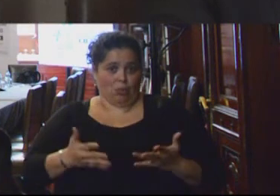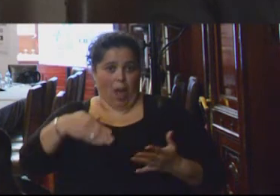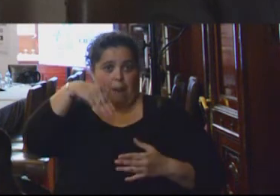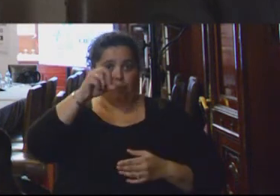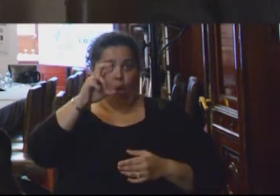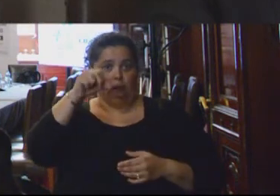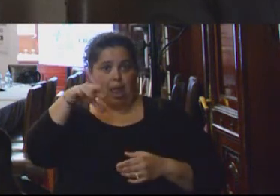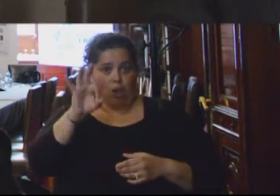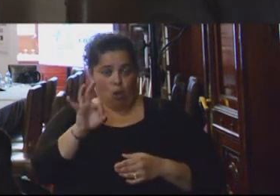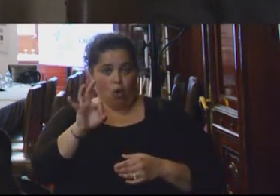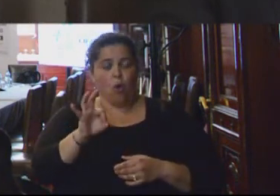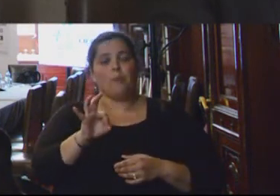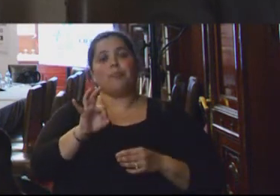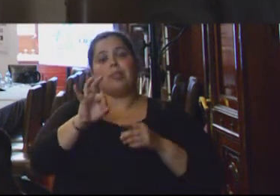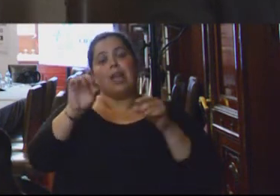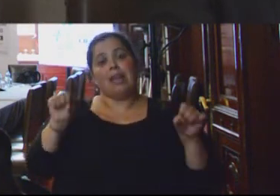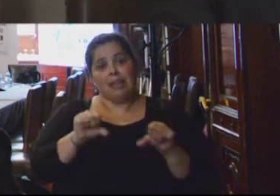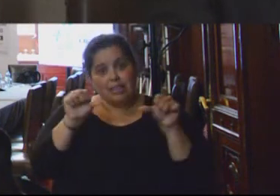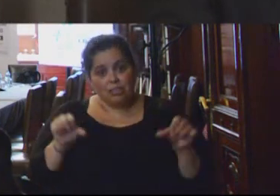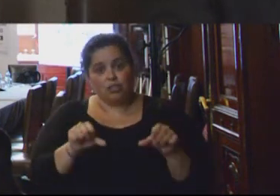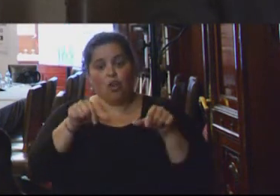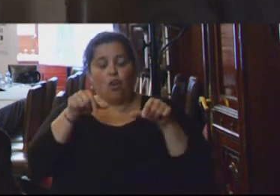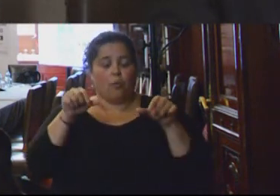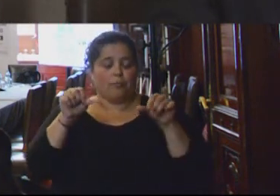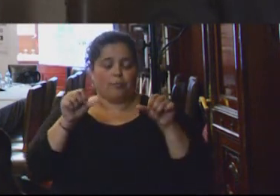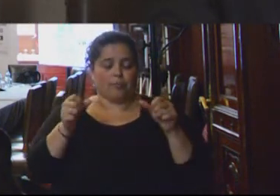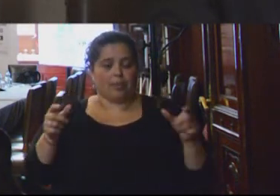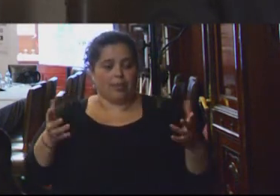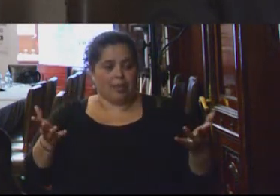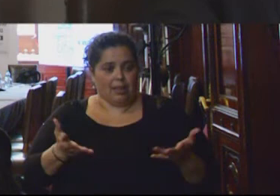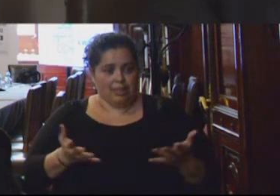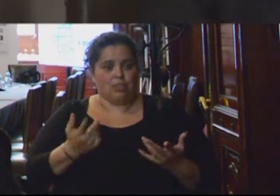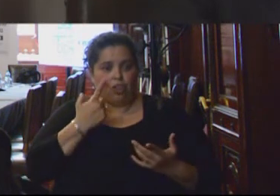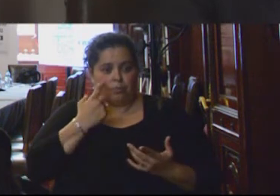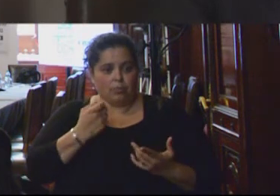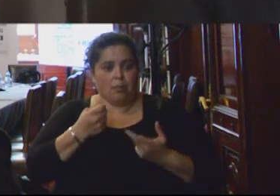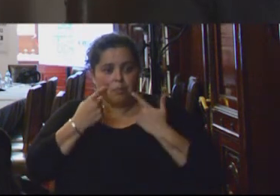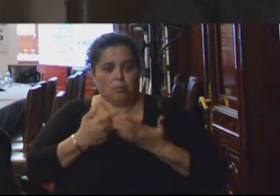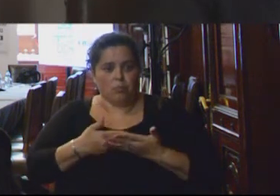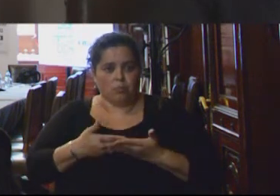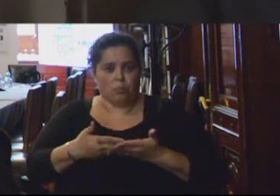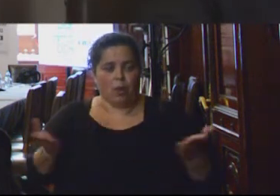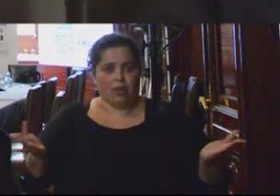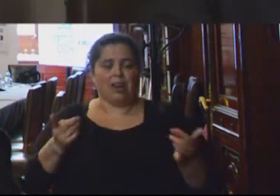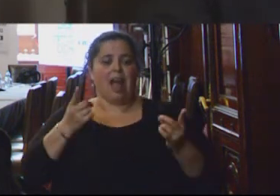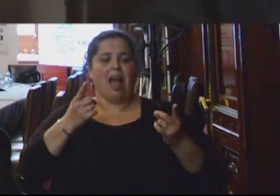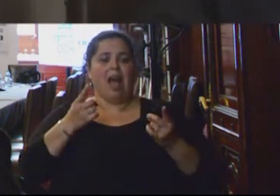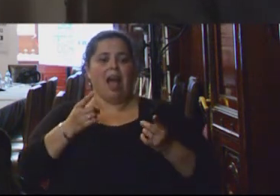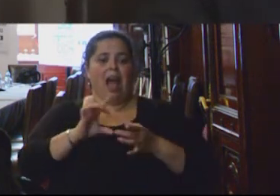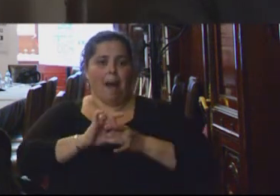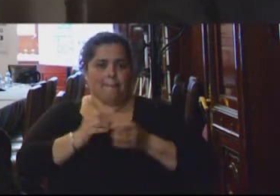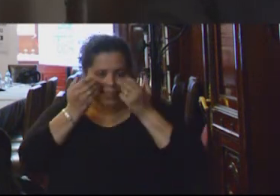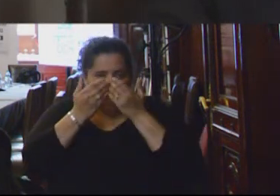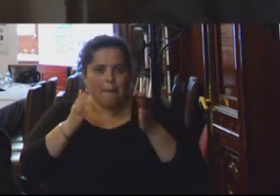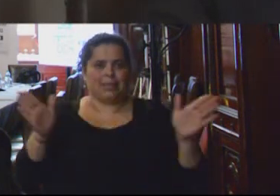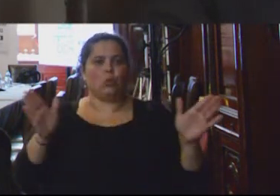poder legislativo, se ha evidenciado una mayor apertura mostrada con el llamado al diálogo, la eliminación